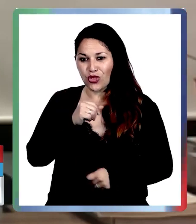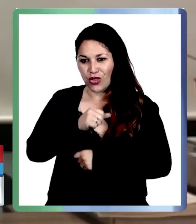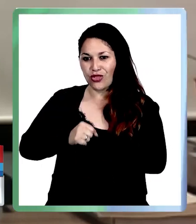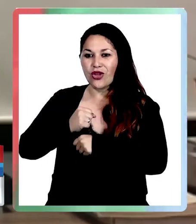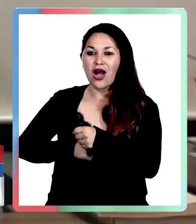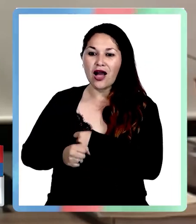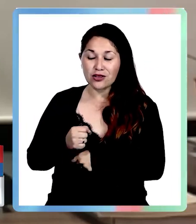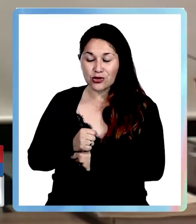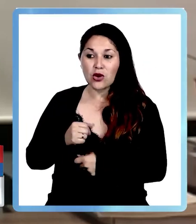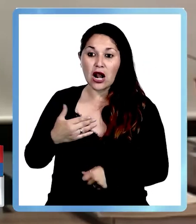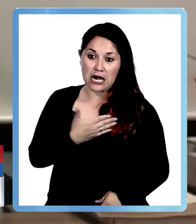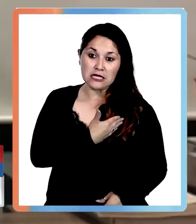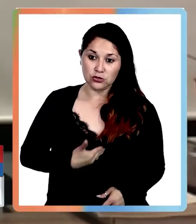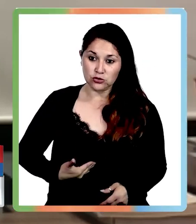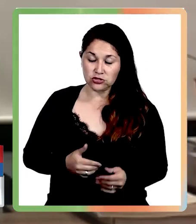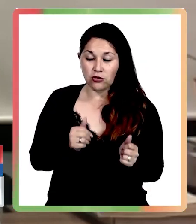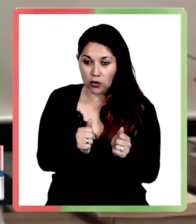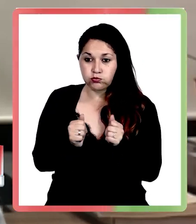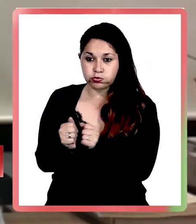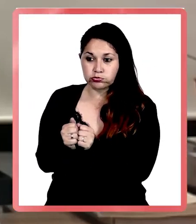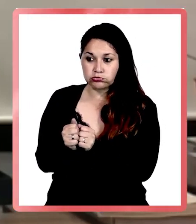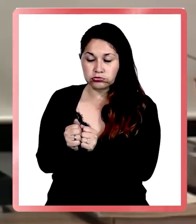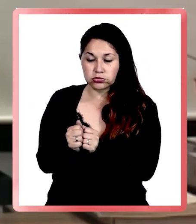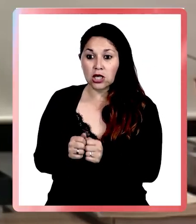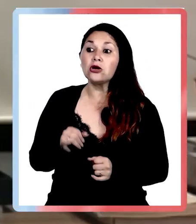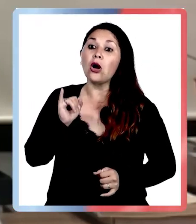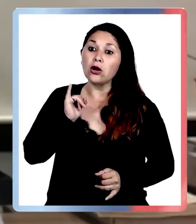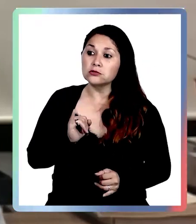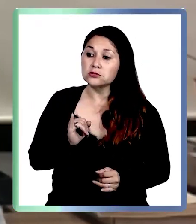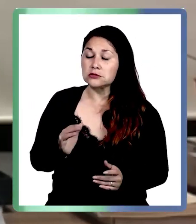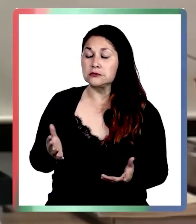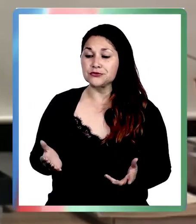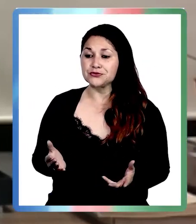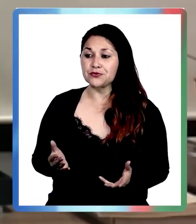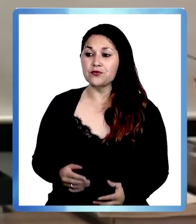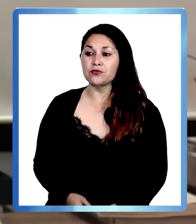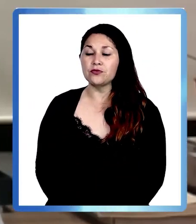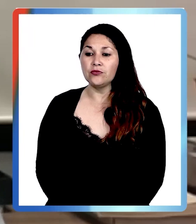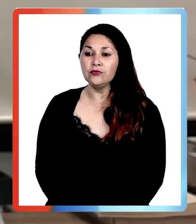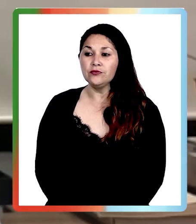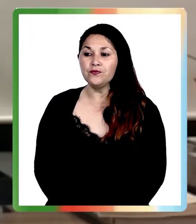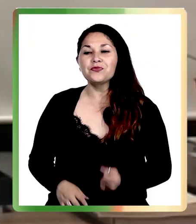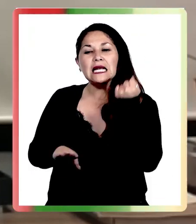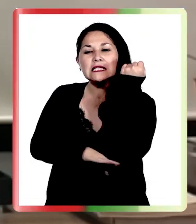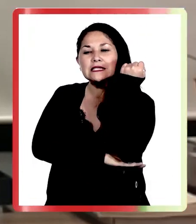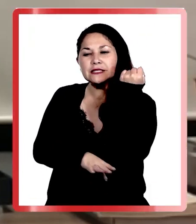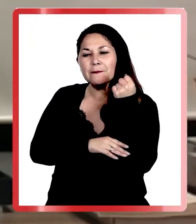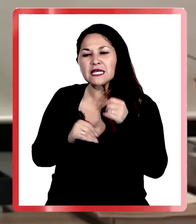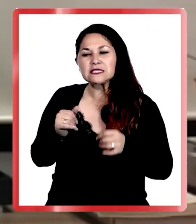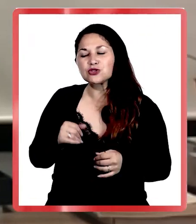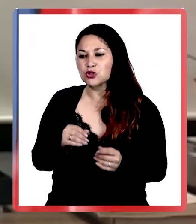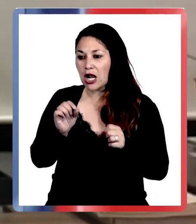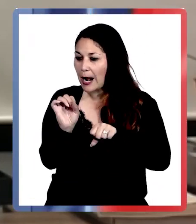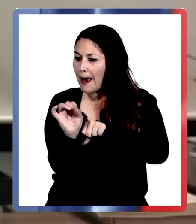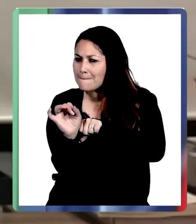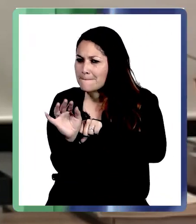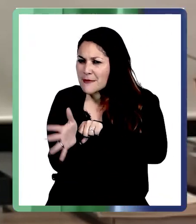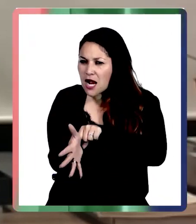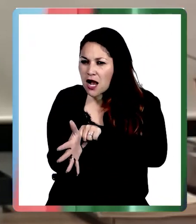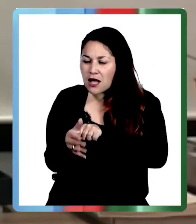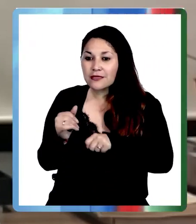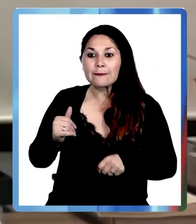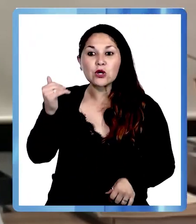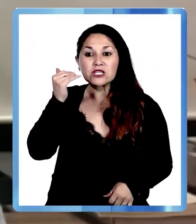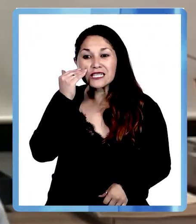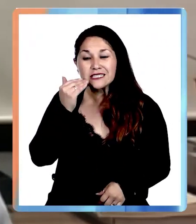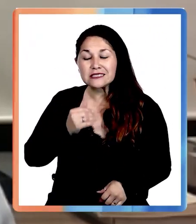2 años. Como dice usted, Scarlett, fundamentalmente tuvimos que dedicarnos a la pandemia. Sin embargo, entregamos